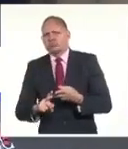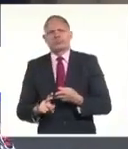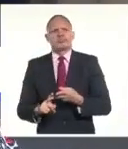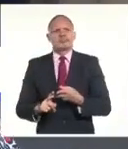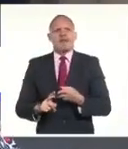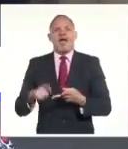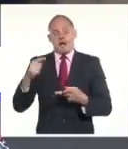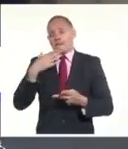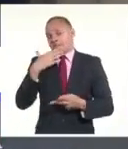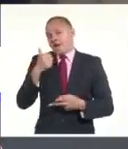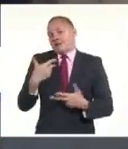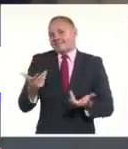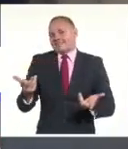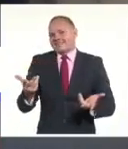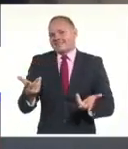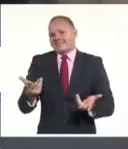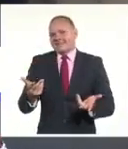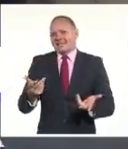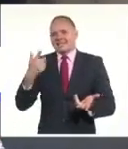para bien,